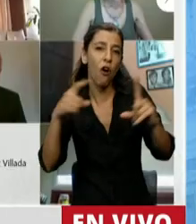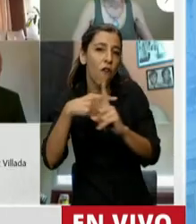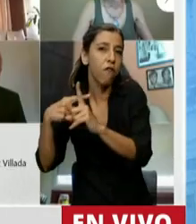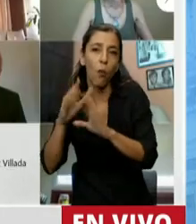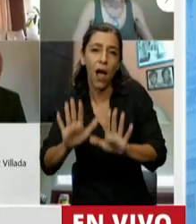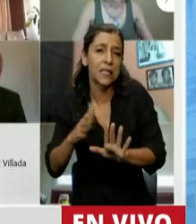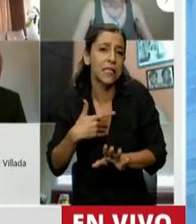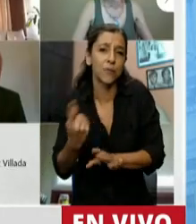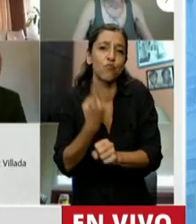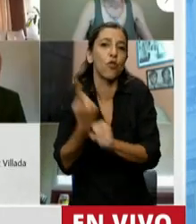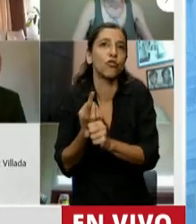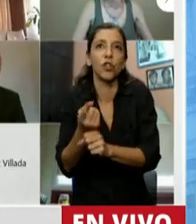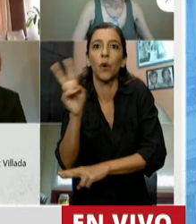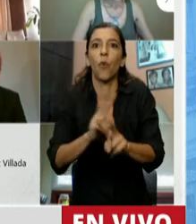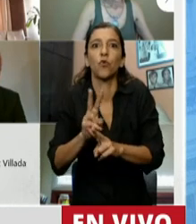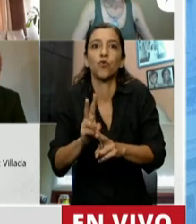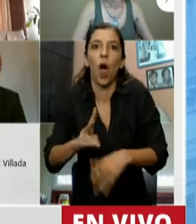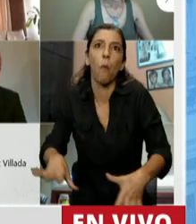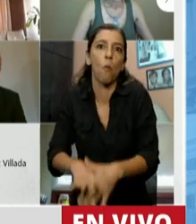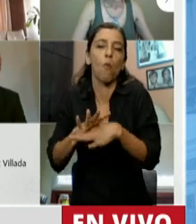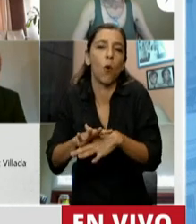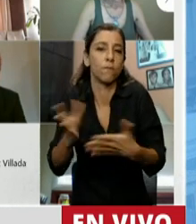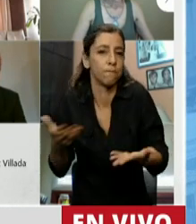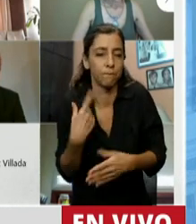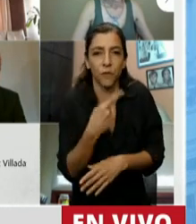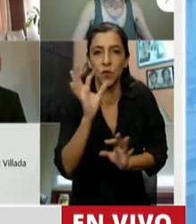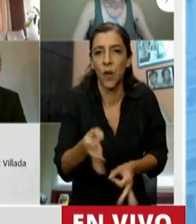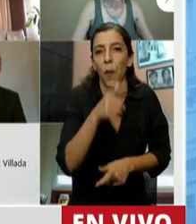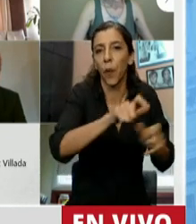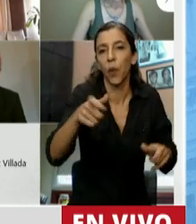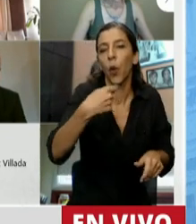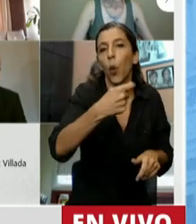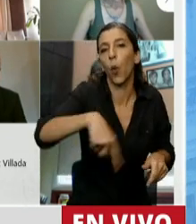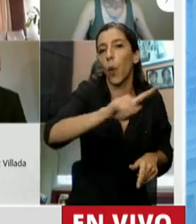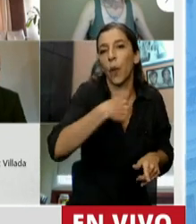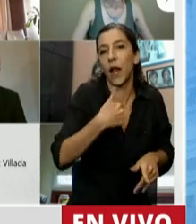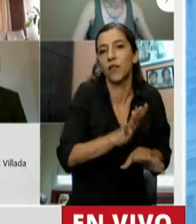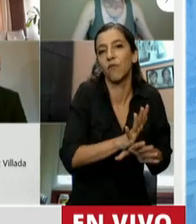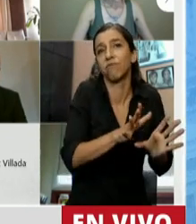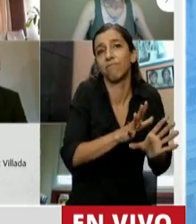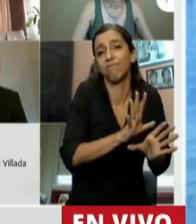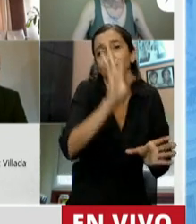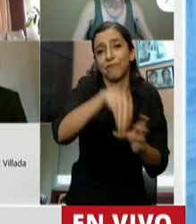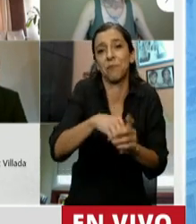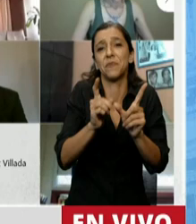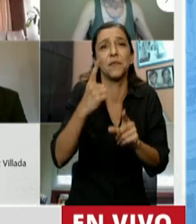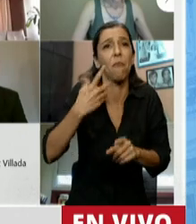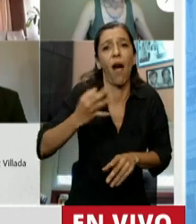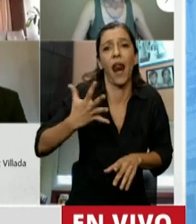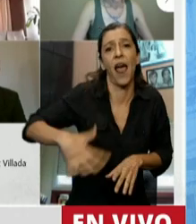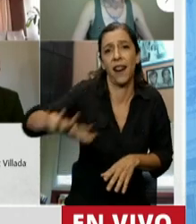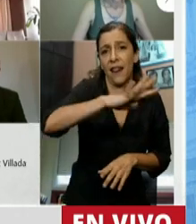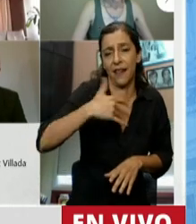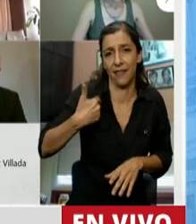sostener ni mucho menos mejorar las jubilaciones, porque las jubilaciones no están desancladas de la realidad del país. Así es que concretamente,